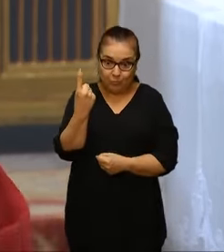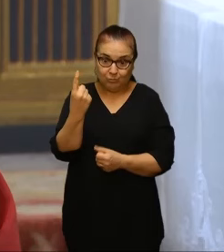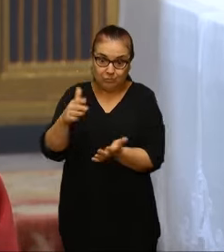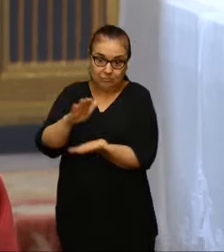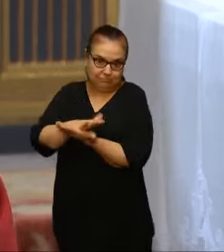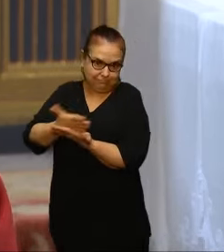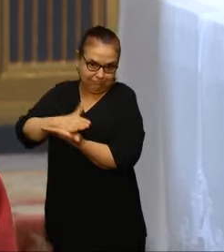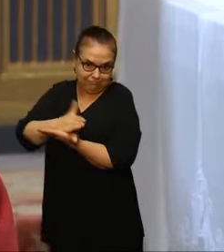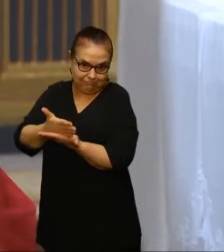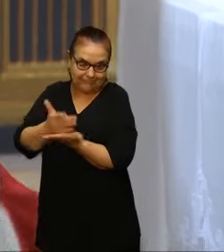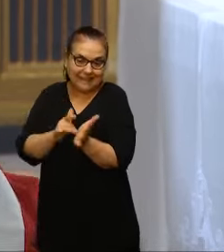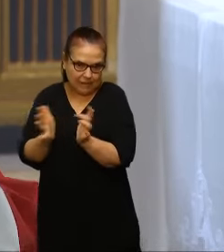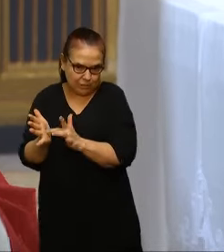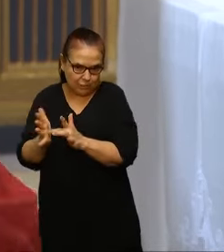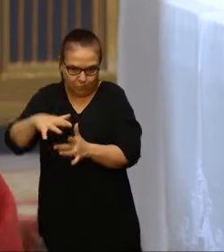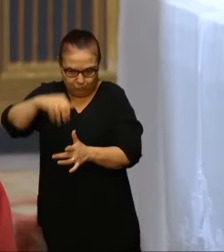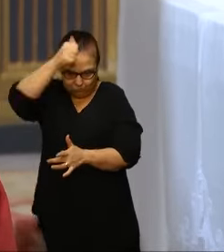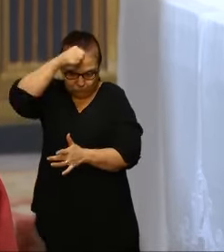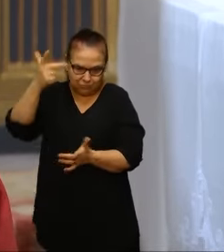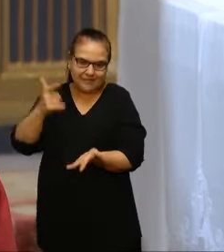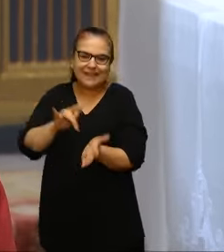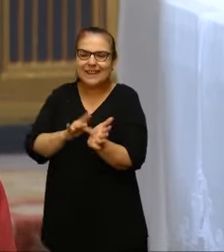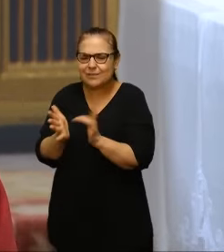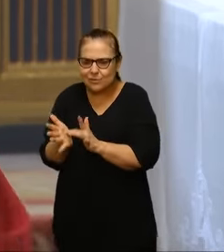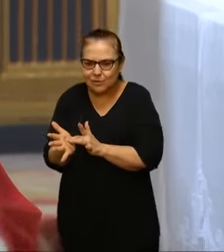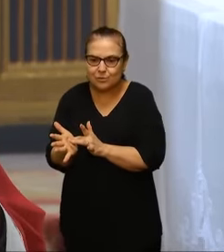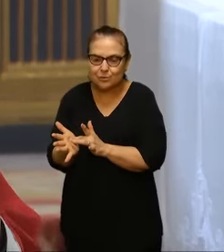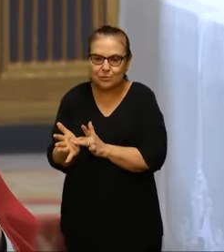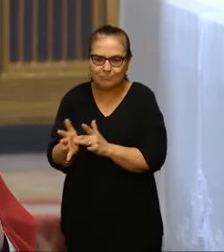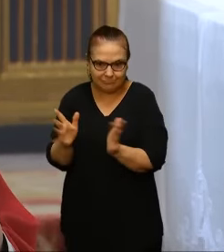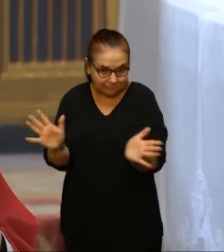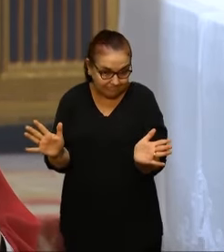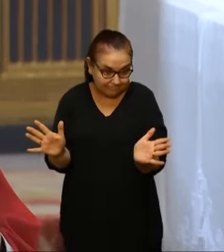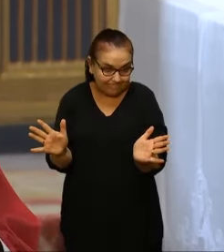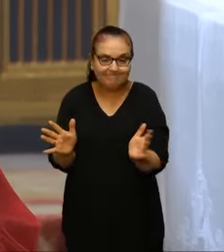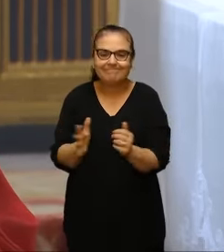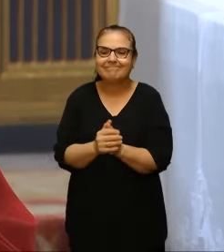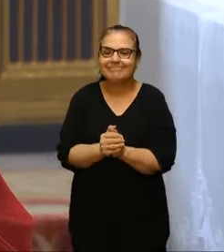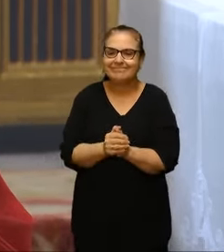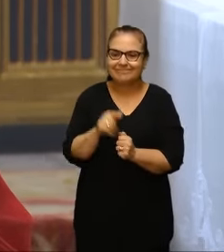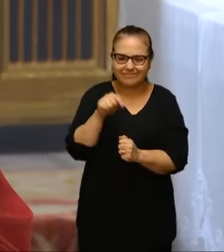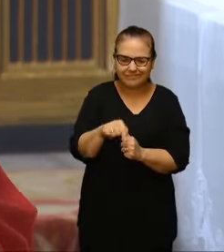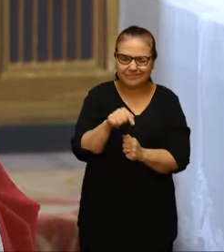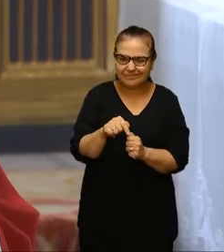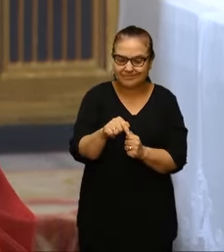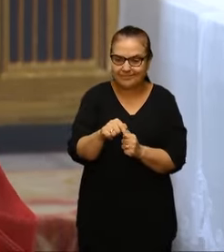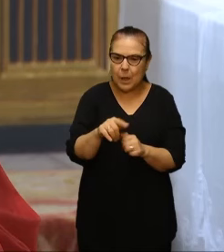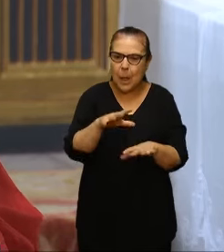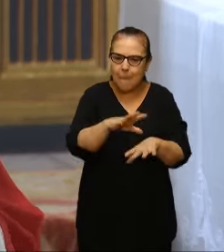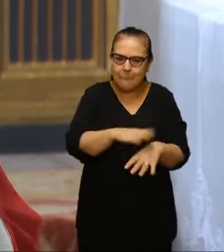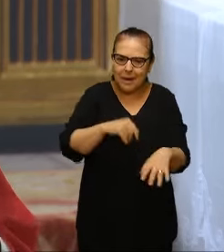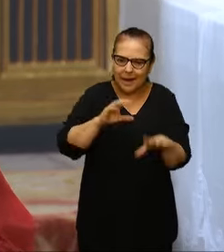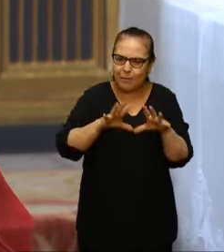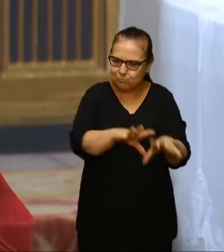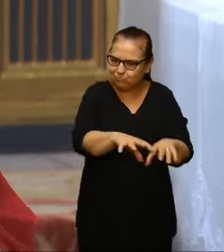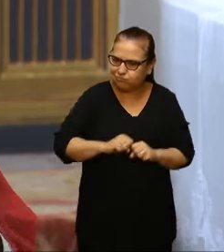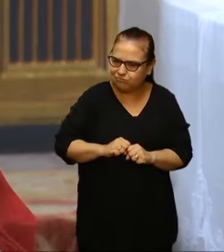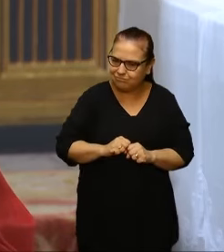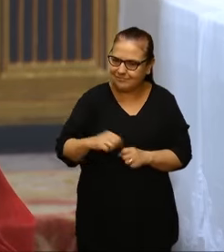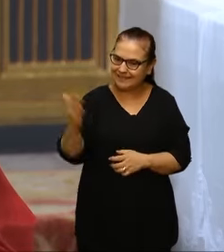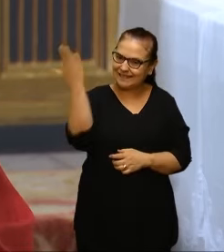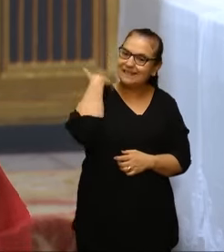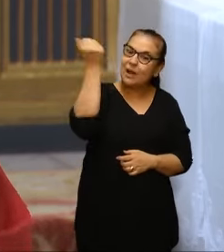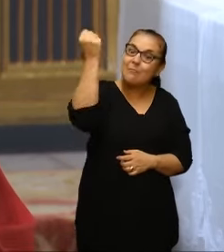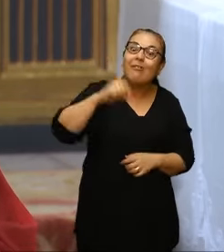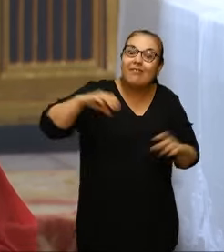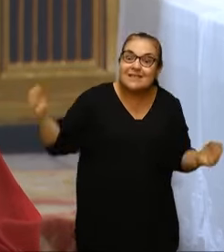Cristo el hombre. Cristo Jesús. Esa es la clave de comprensión, ¿no? La llamada a la salvación a la